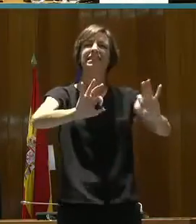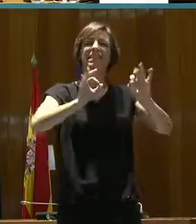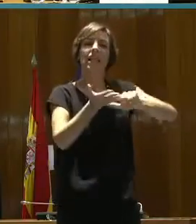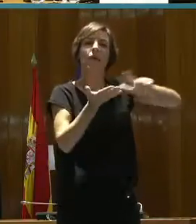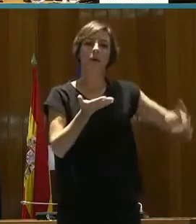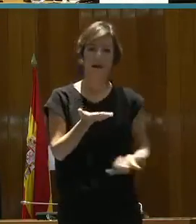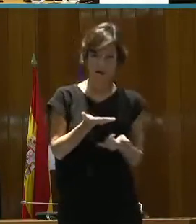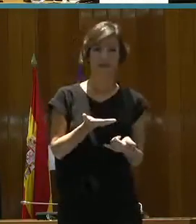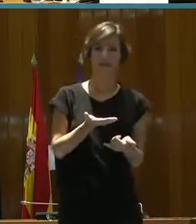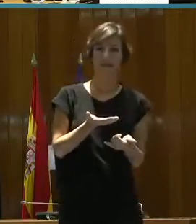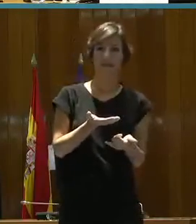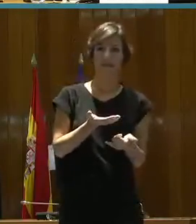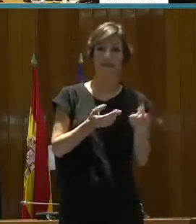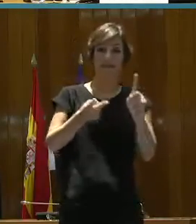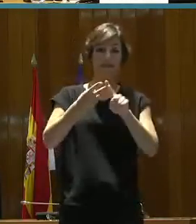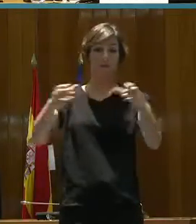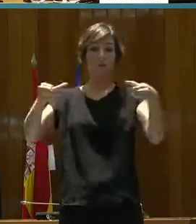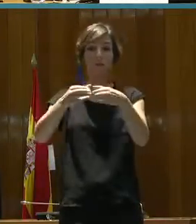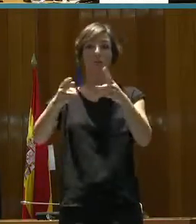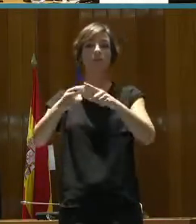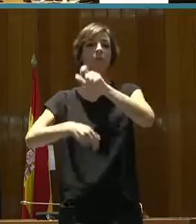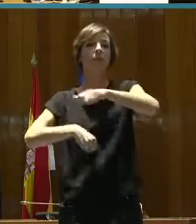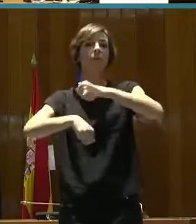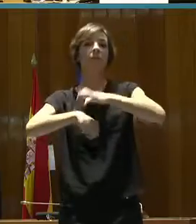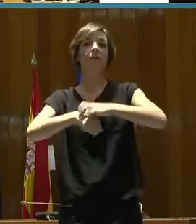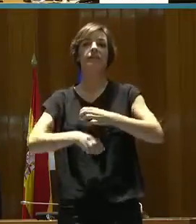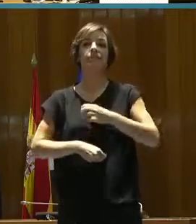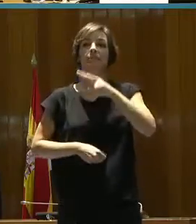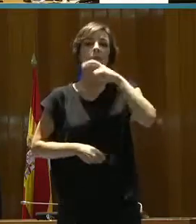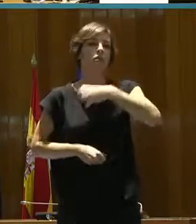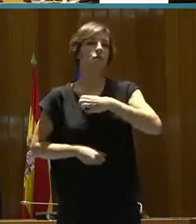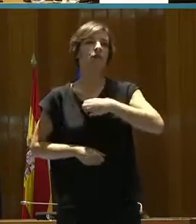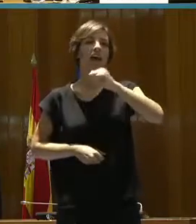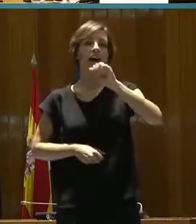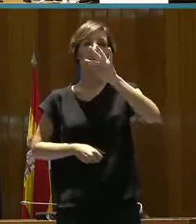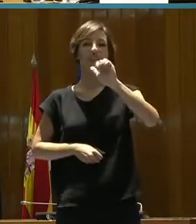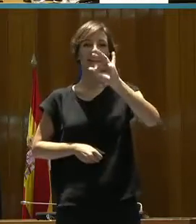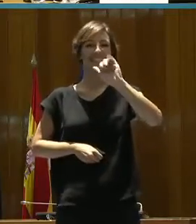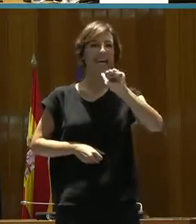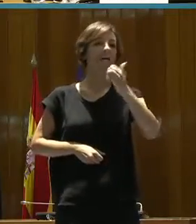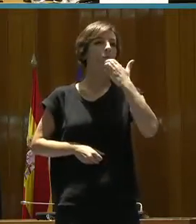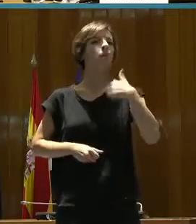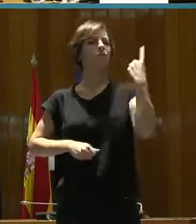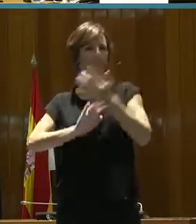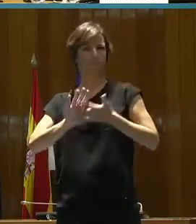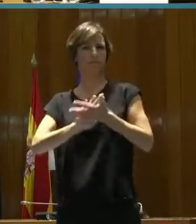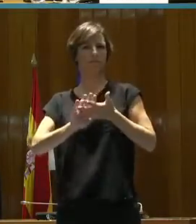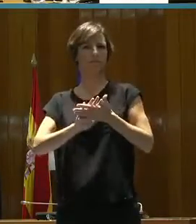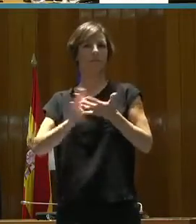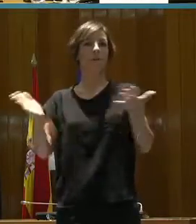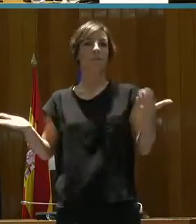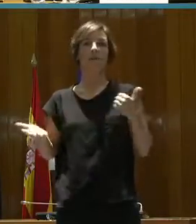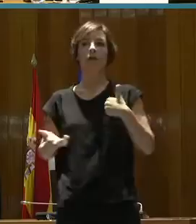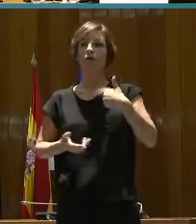lenguaje. En segundo lugar, pacientes afásicos, es decir, signantes que han sufrido, por ejemplo, un accidente